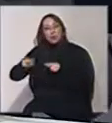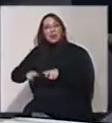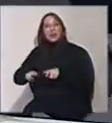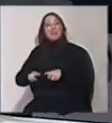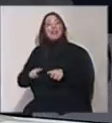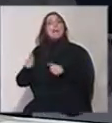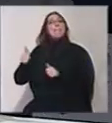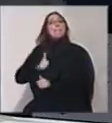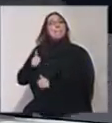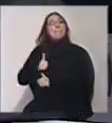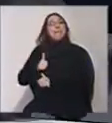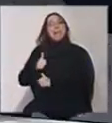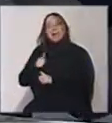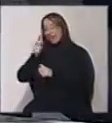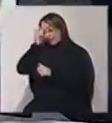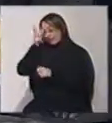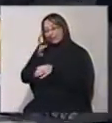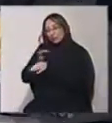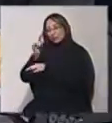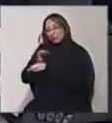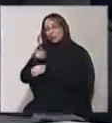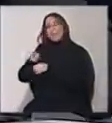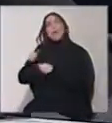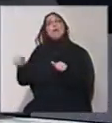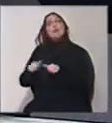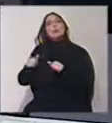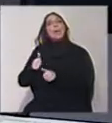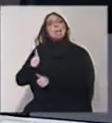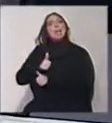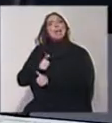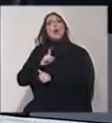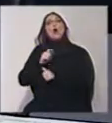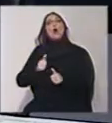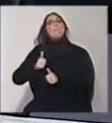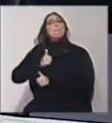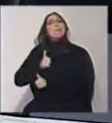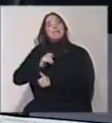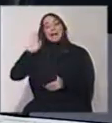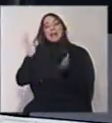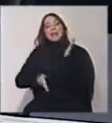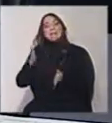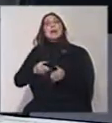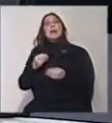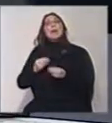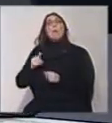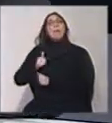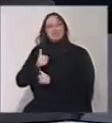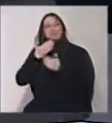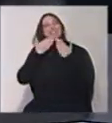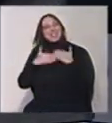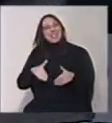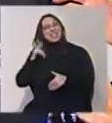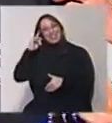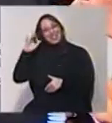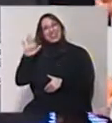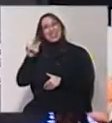haya militares capacitados para ejercer función militar, no para actuar como militares que reprimen como militares. No sé si se me entiende la idea.